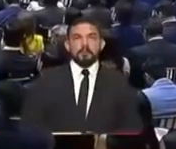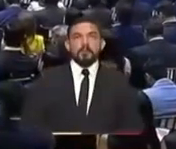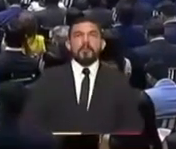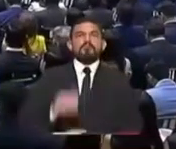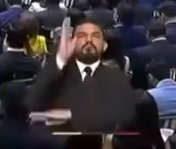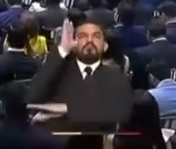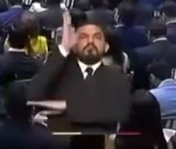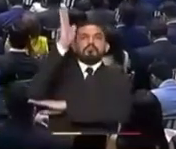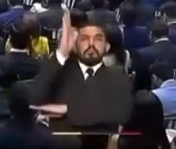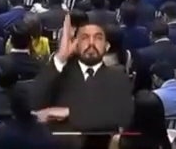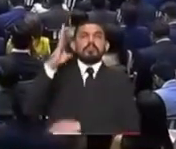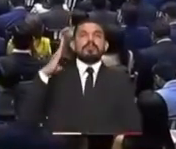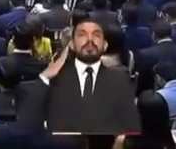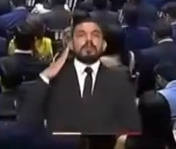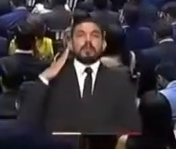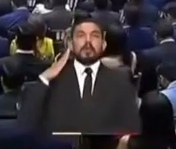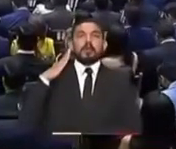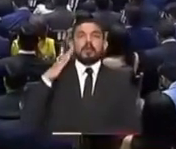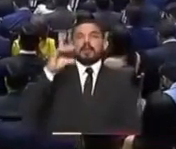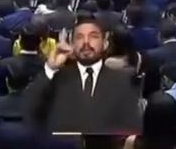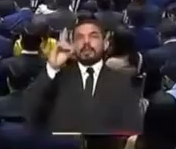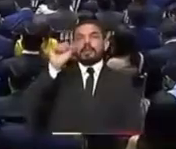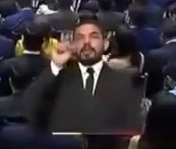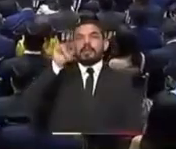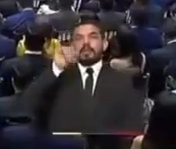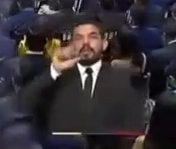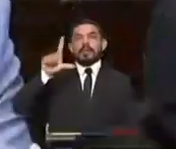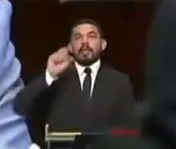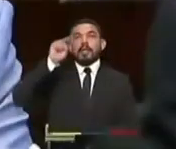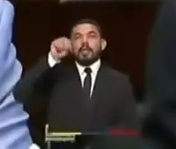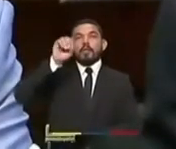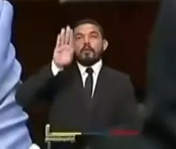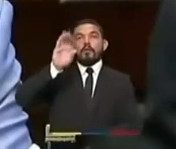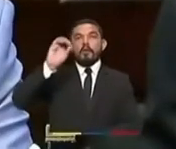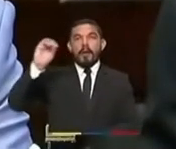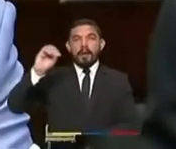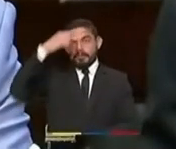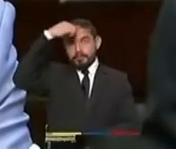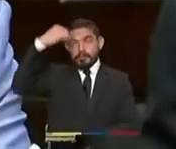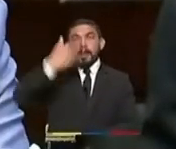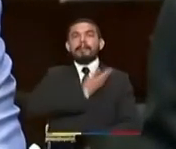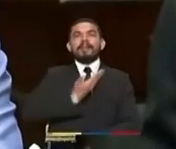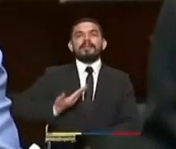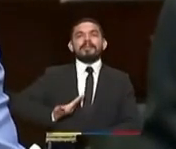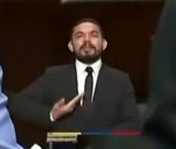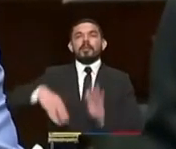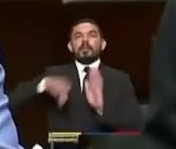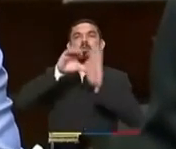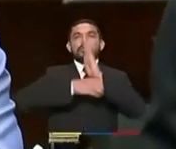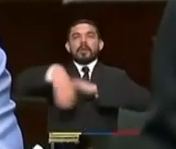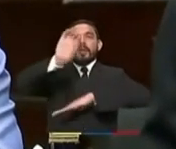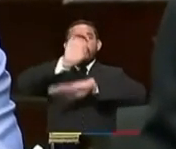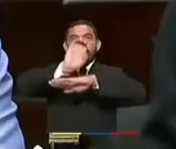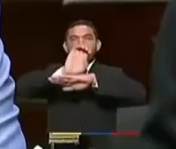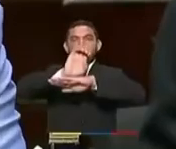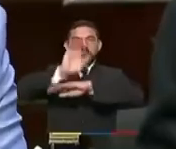intervención del señor Daniel Noboa Acín, presidente constitucional de la